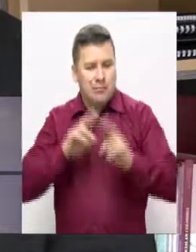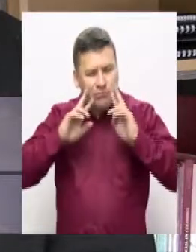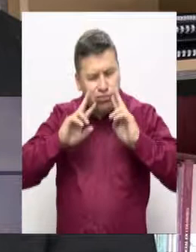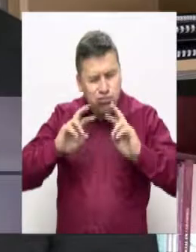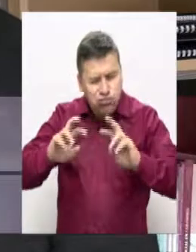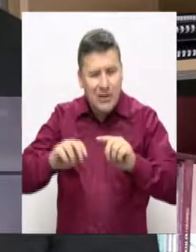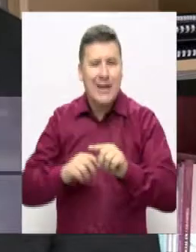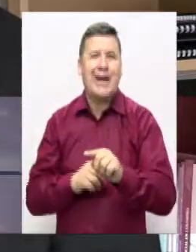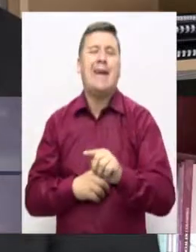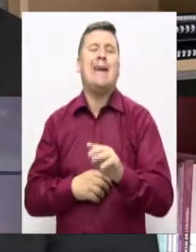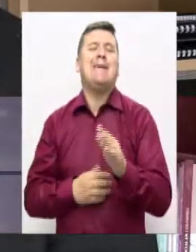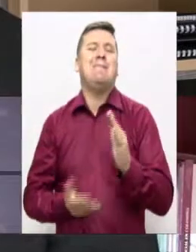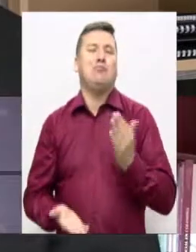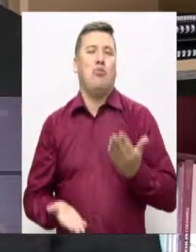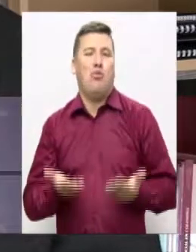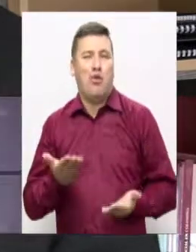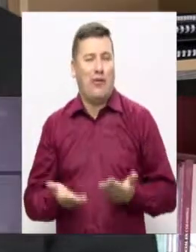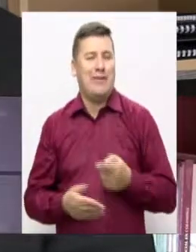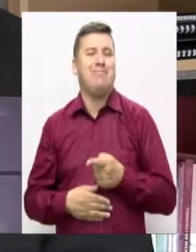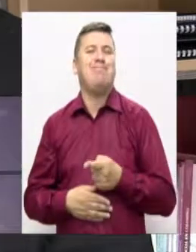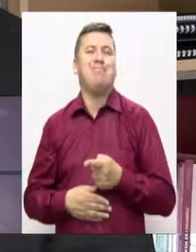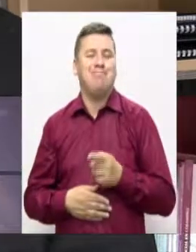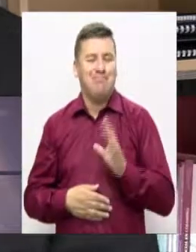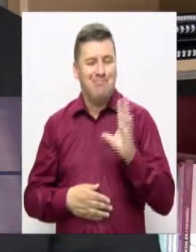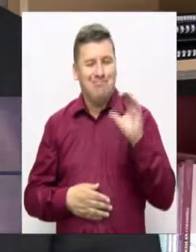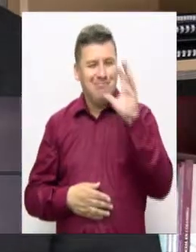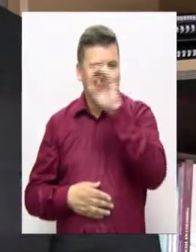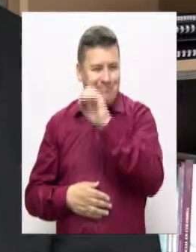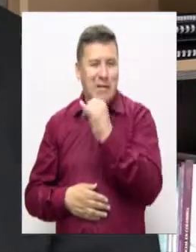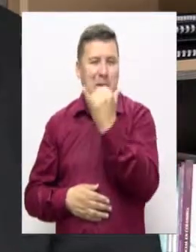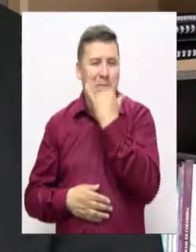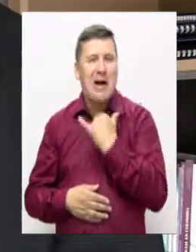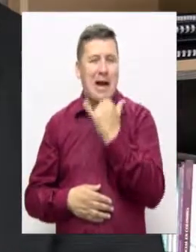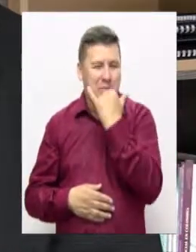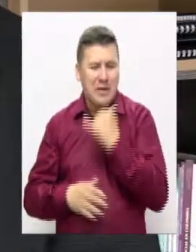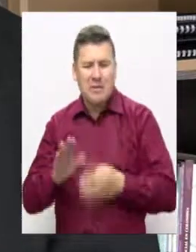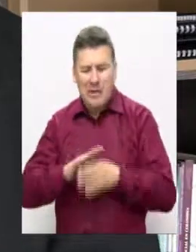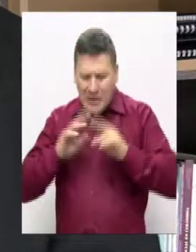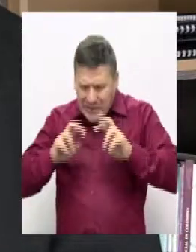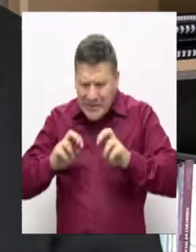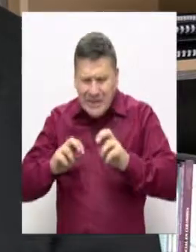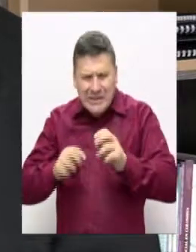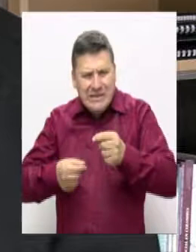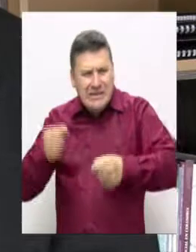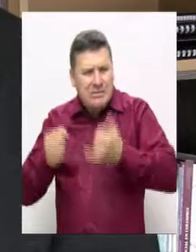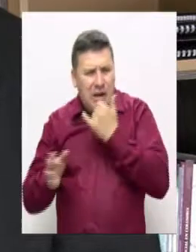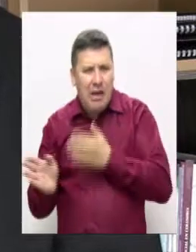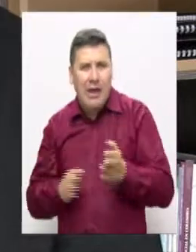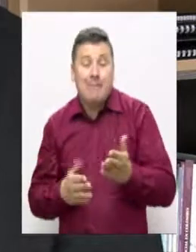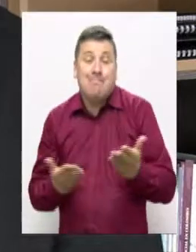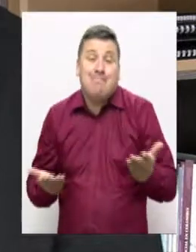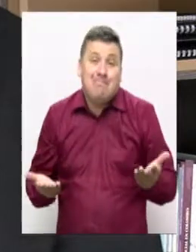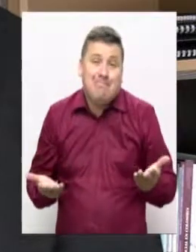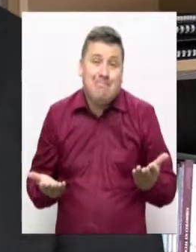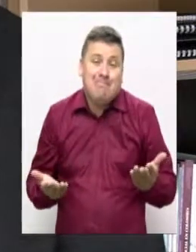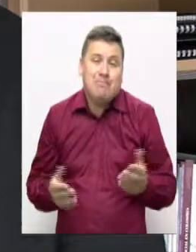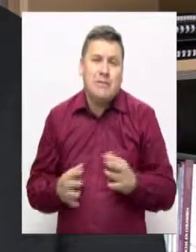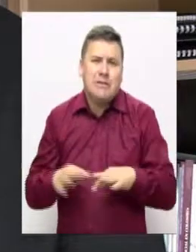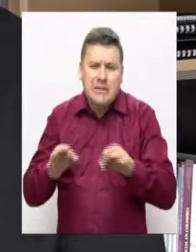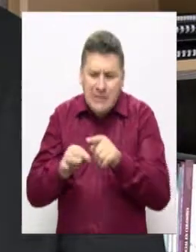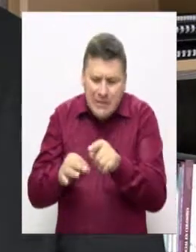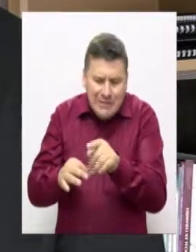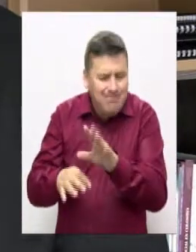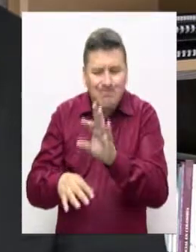sigue investigando en detalle, pues probablemente se podrán seguir identificando irregularidades o sencillamente pues nos quedaremos con las